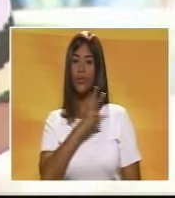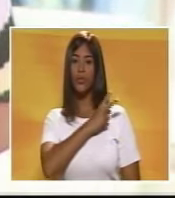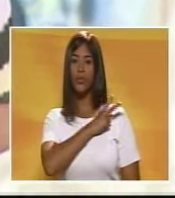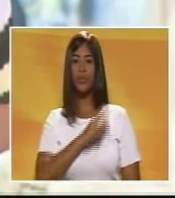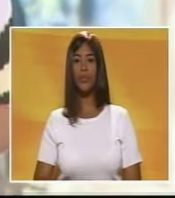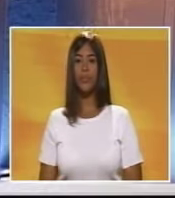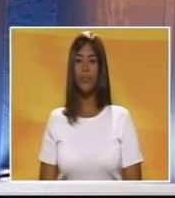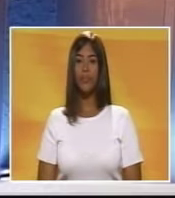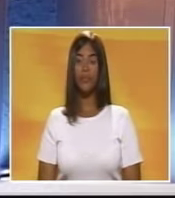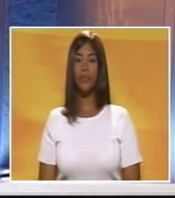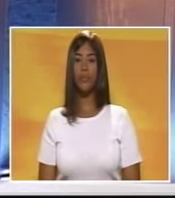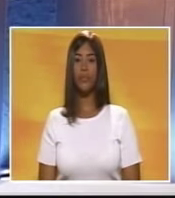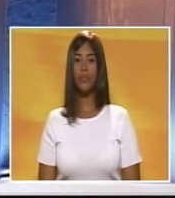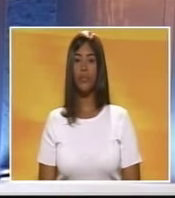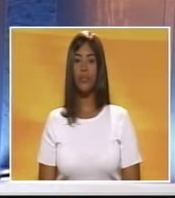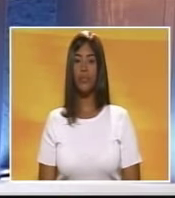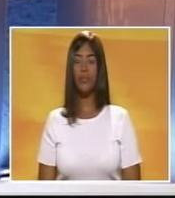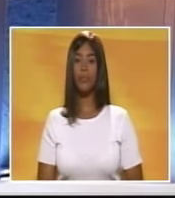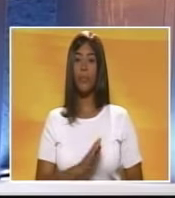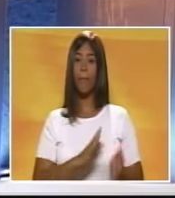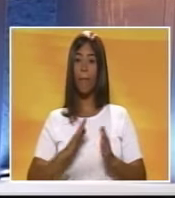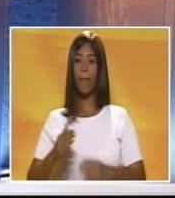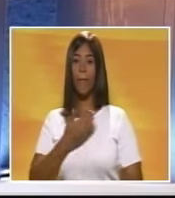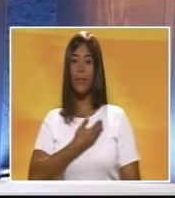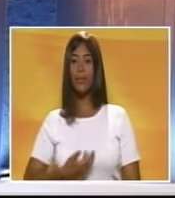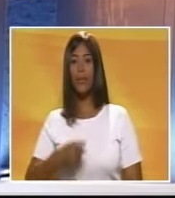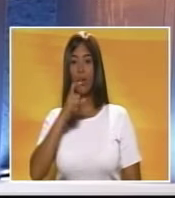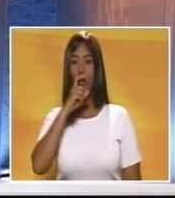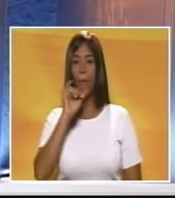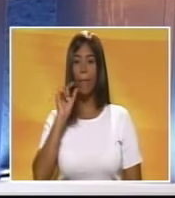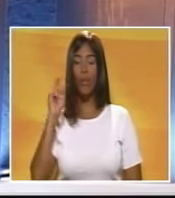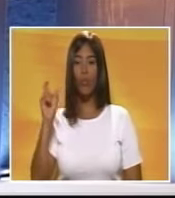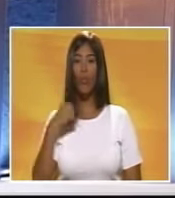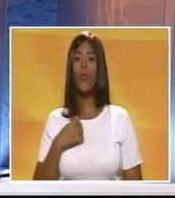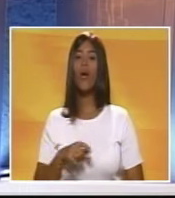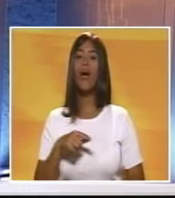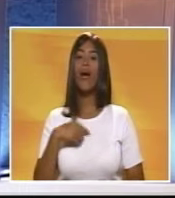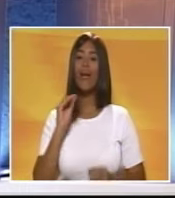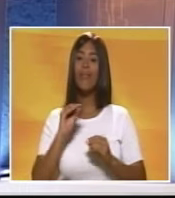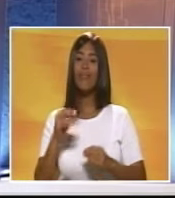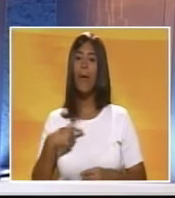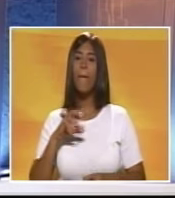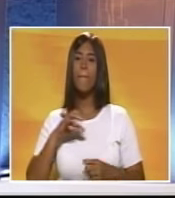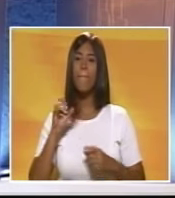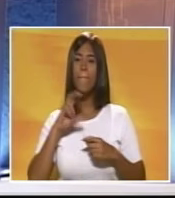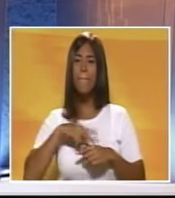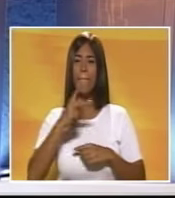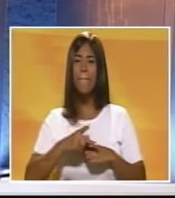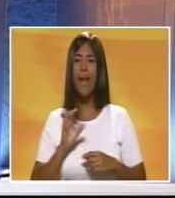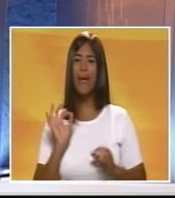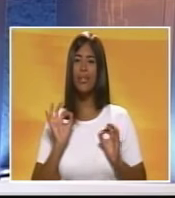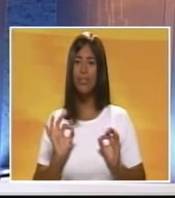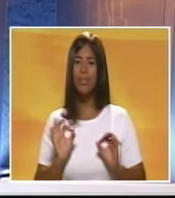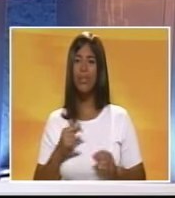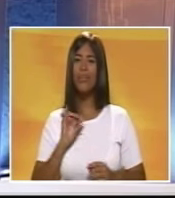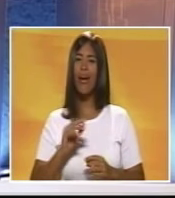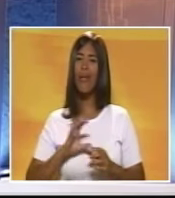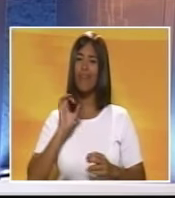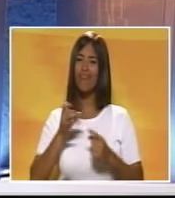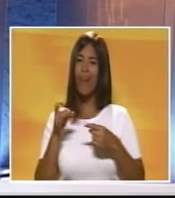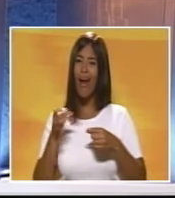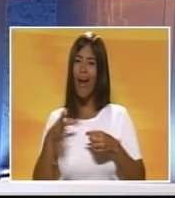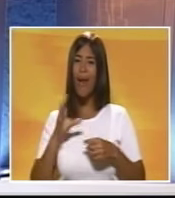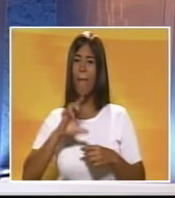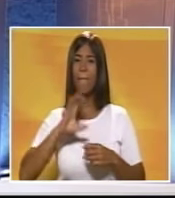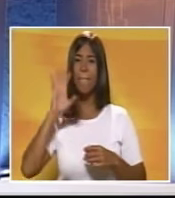Noticiero Venevisión. El presidente Nicolás Maduro anunció un plan especial a través del Carnet de la Patria para reponer los equipos dañados por los